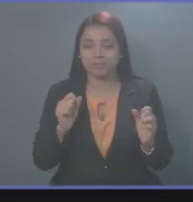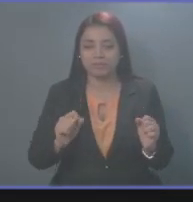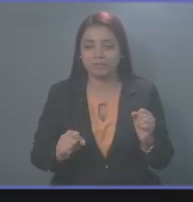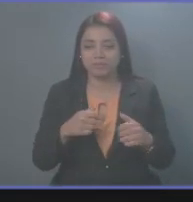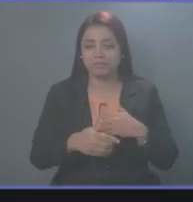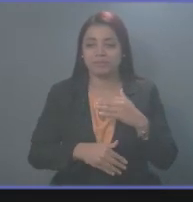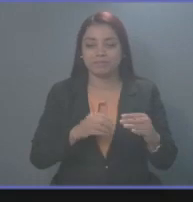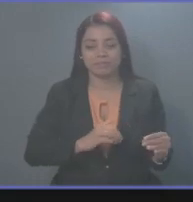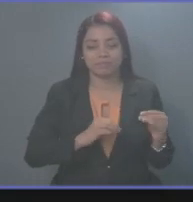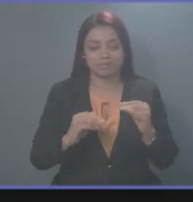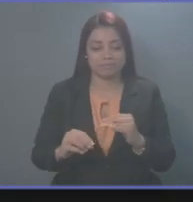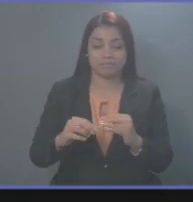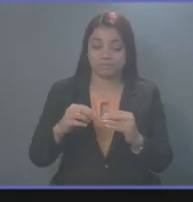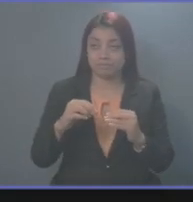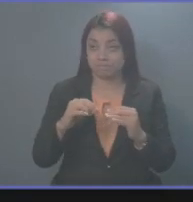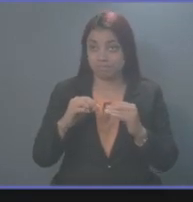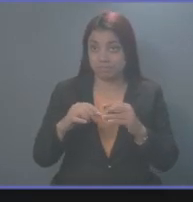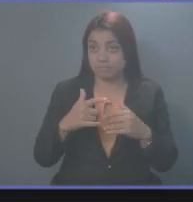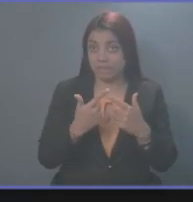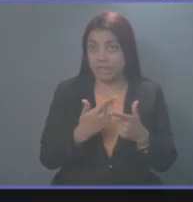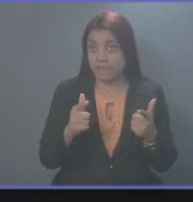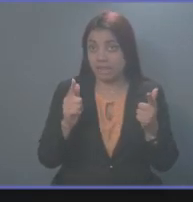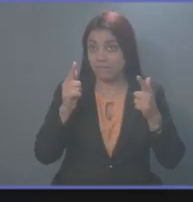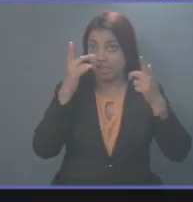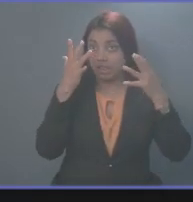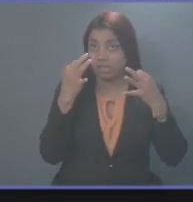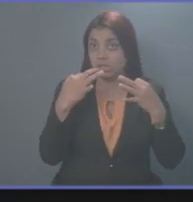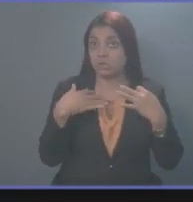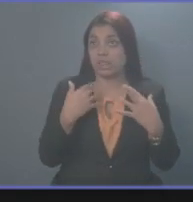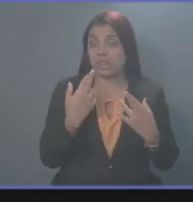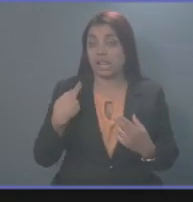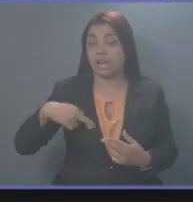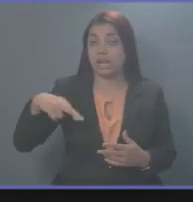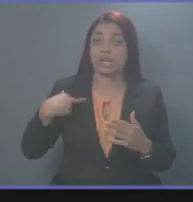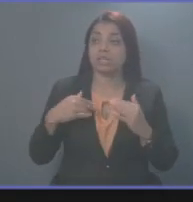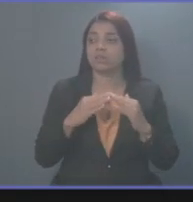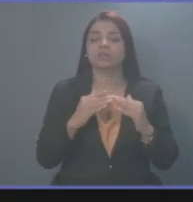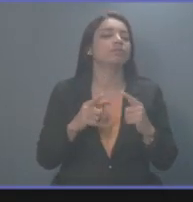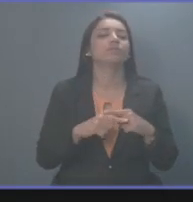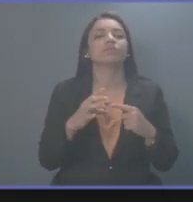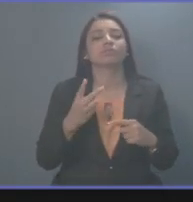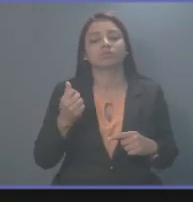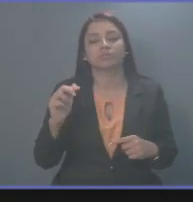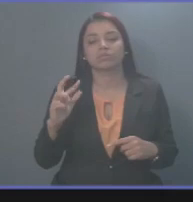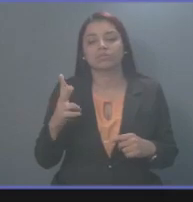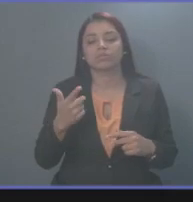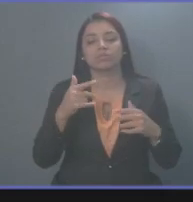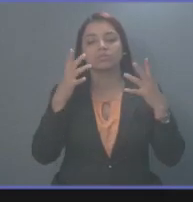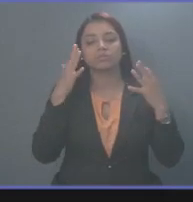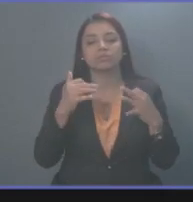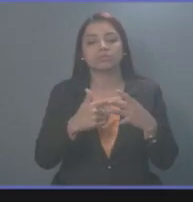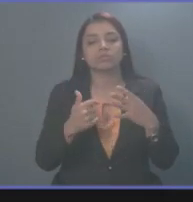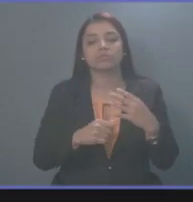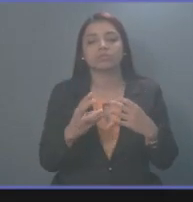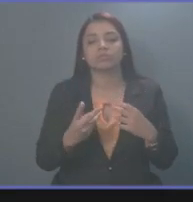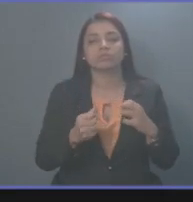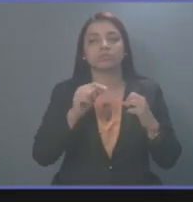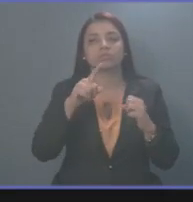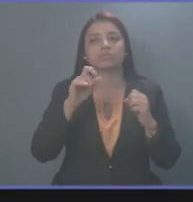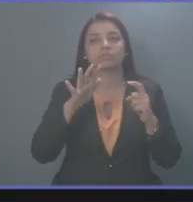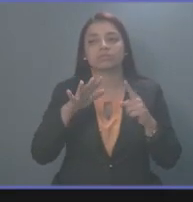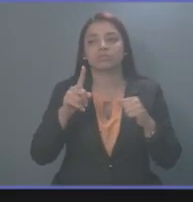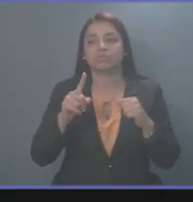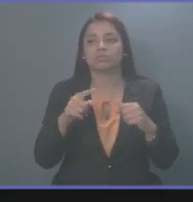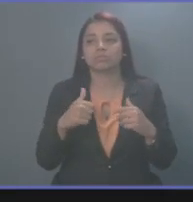ejercicio de todas las religiones sin más límite que el trazado por la moral y el orden público. Romanos 3, que por medio del decreto legislativo número